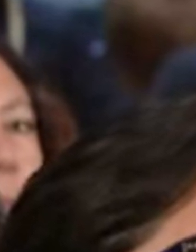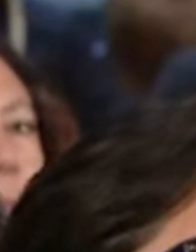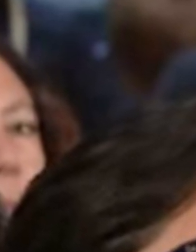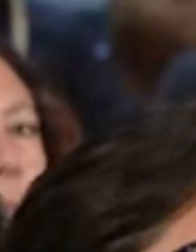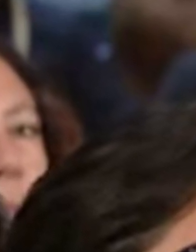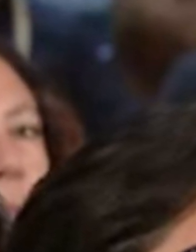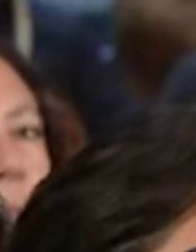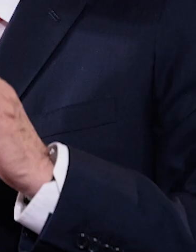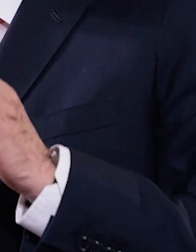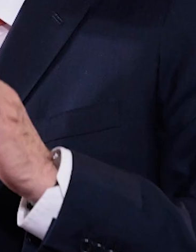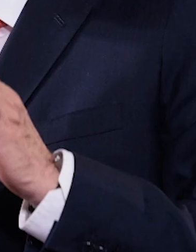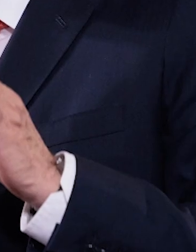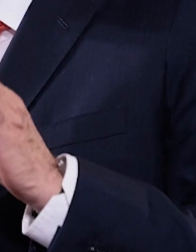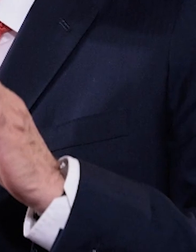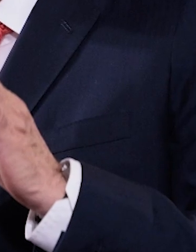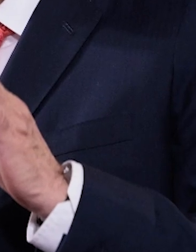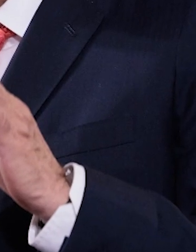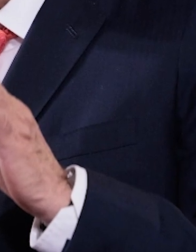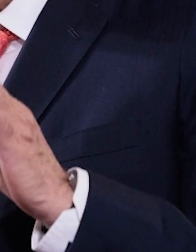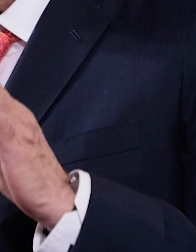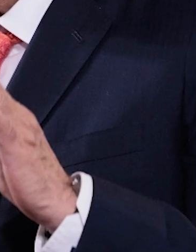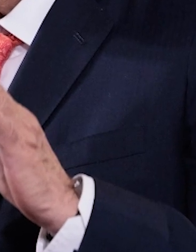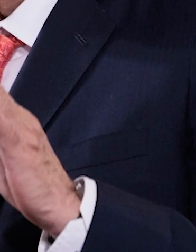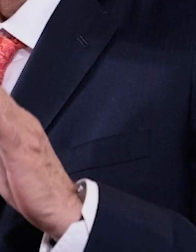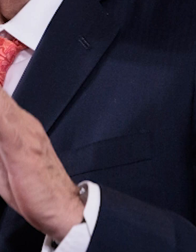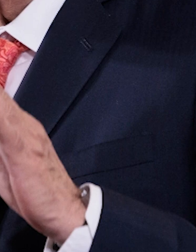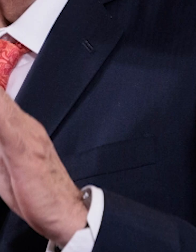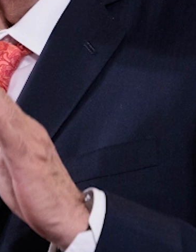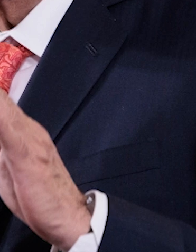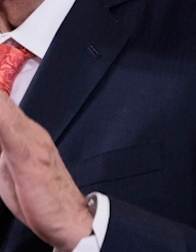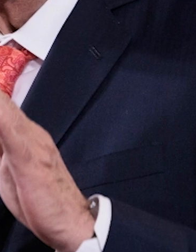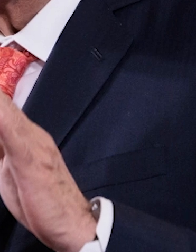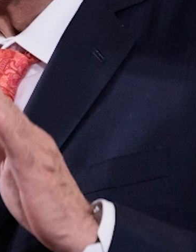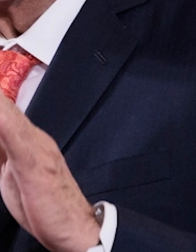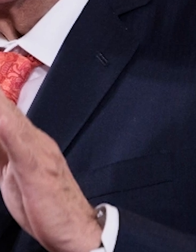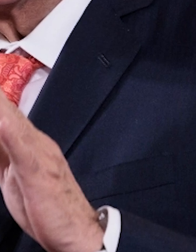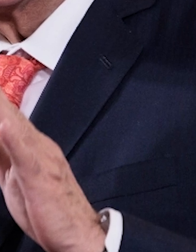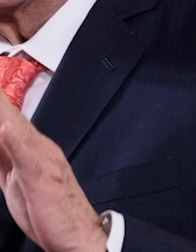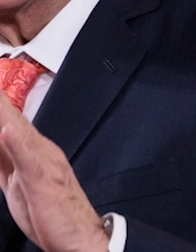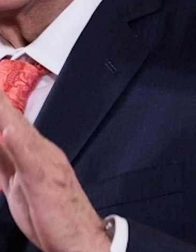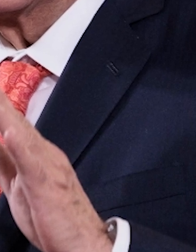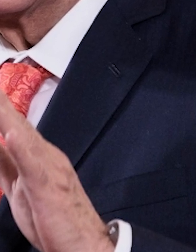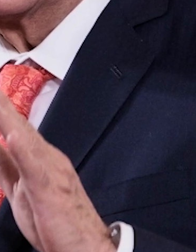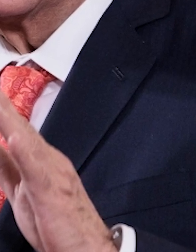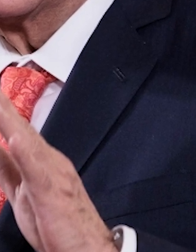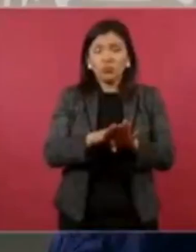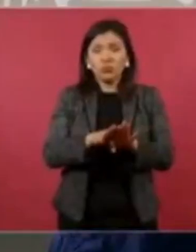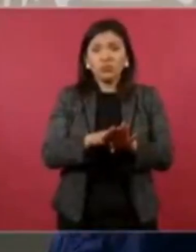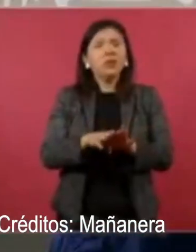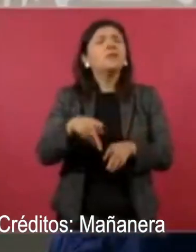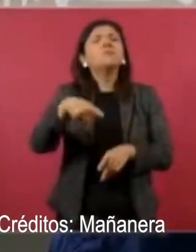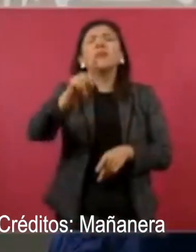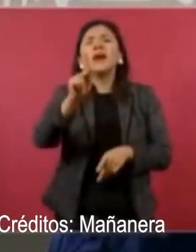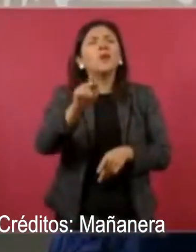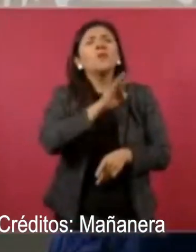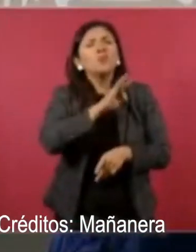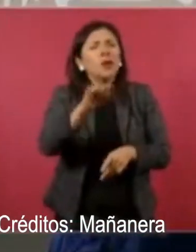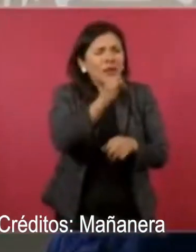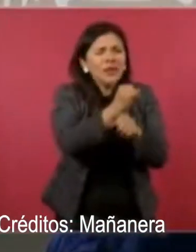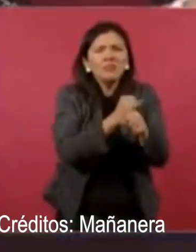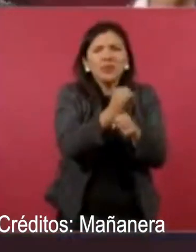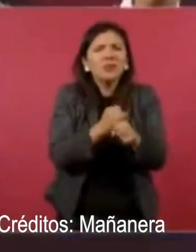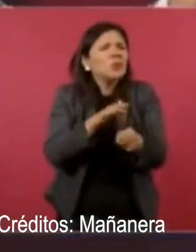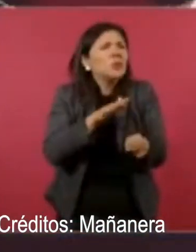Ya estoy cayendo en la provocación, ya me estoy enganchando, le dijo el presidente a la periodista. ¿Puede hacer la